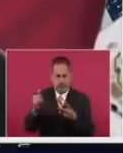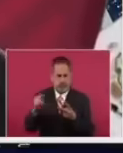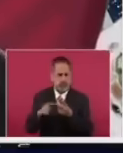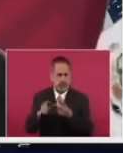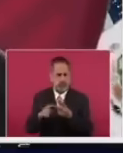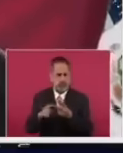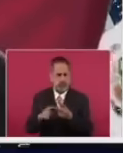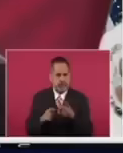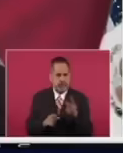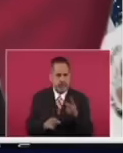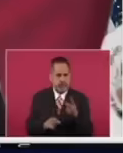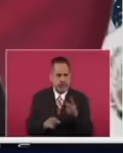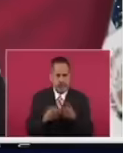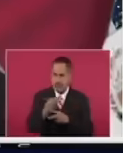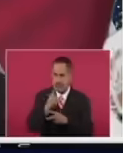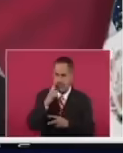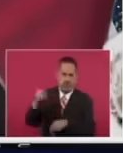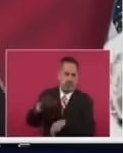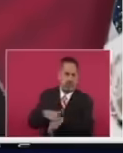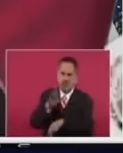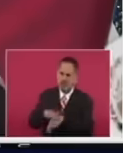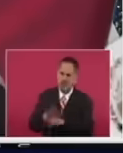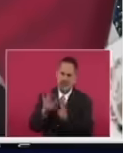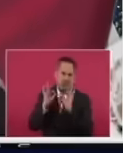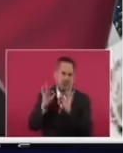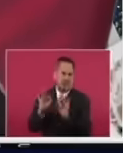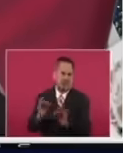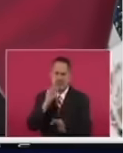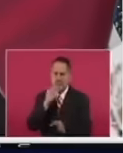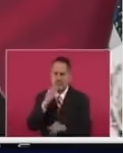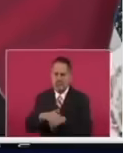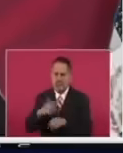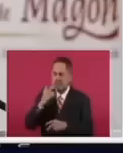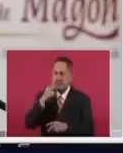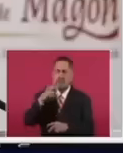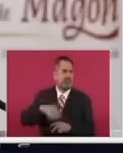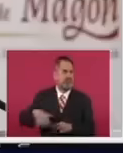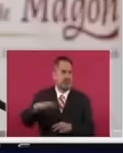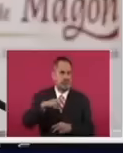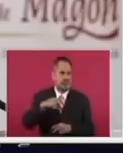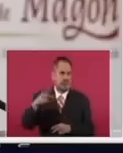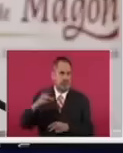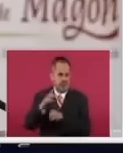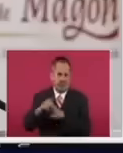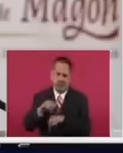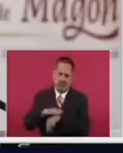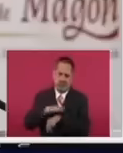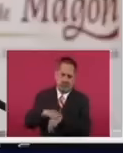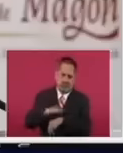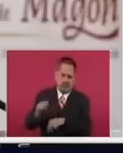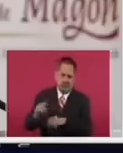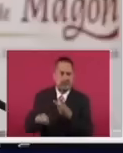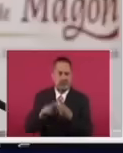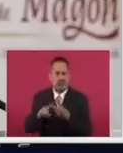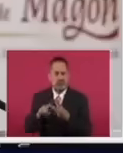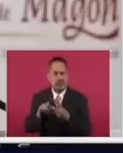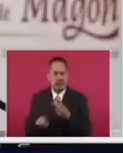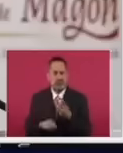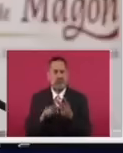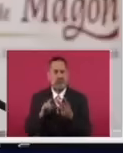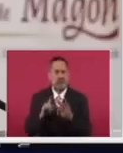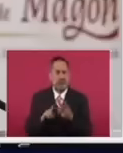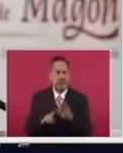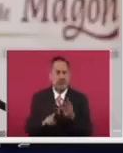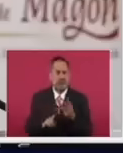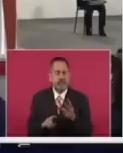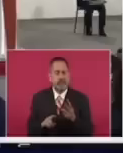ami que estamos viendo Es mejor aceptado en su pueblo y